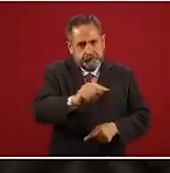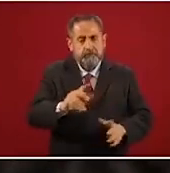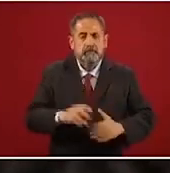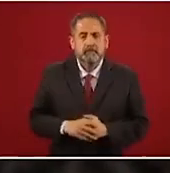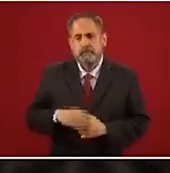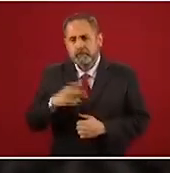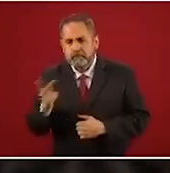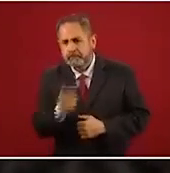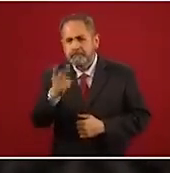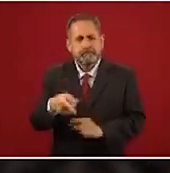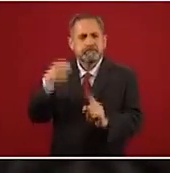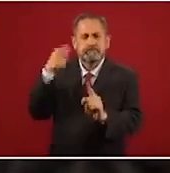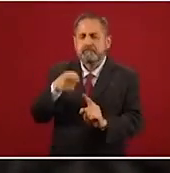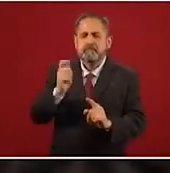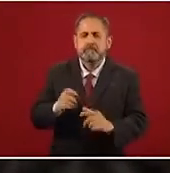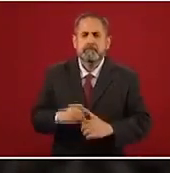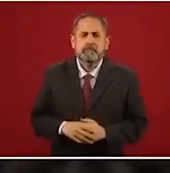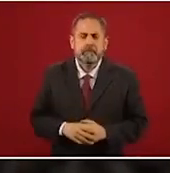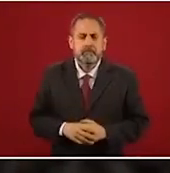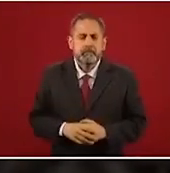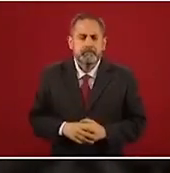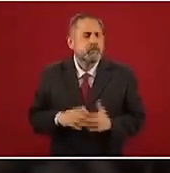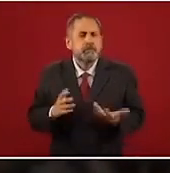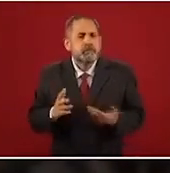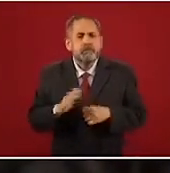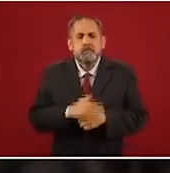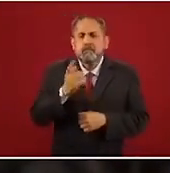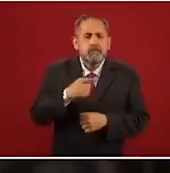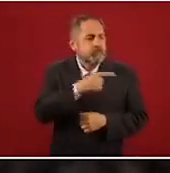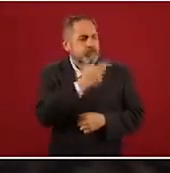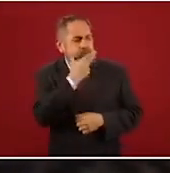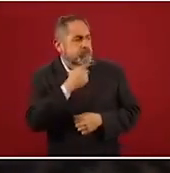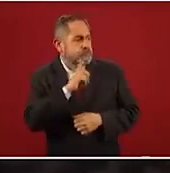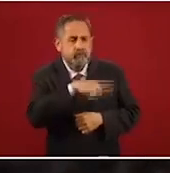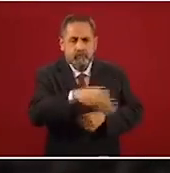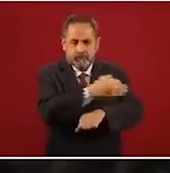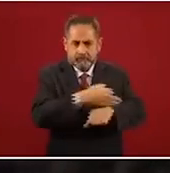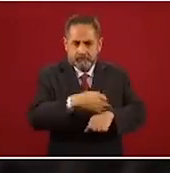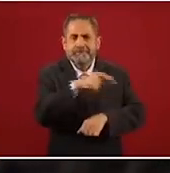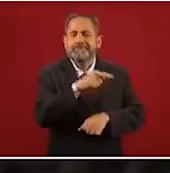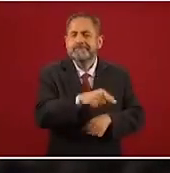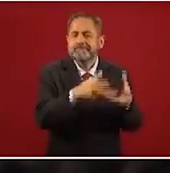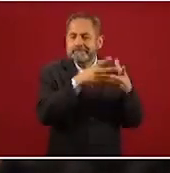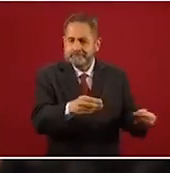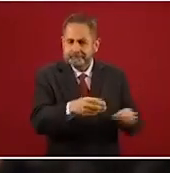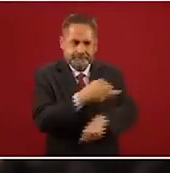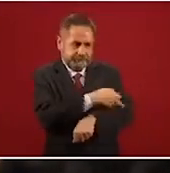La pregunta va en este sentido. ¿Por qué las y los familiares de personas desaparecidas que integran esta brigada de búsqueda